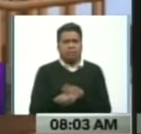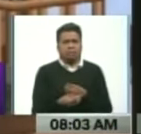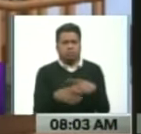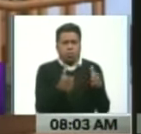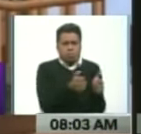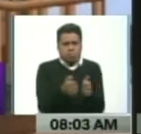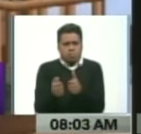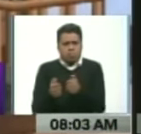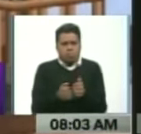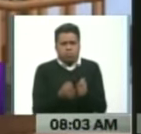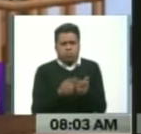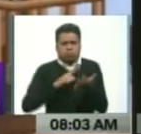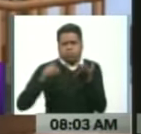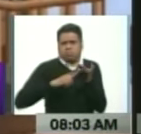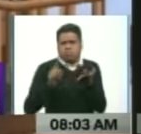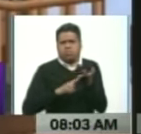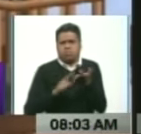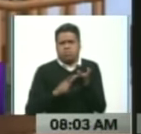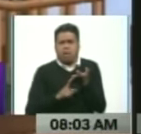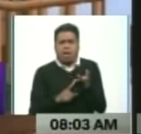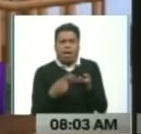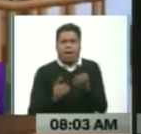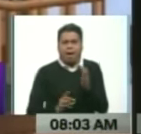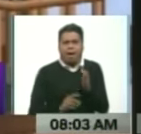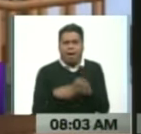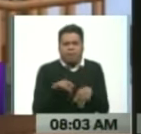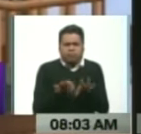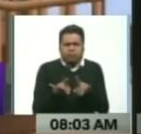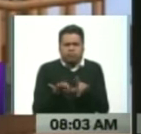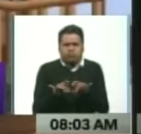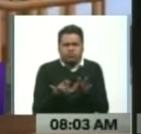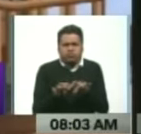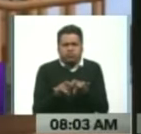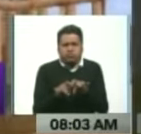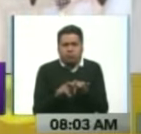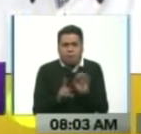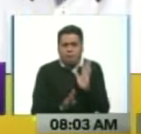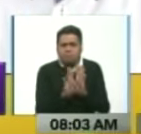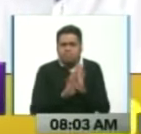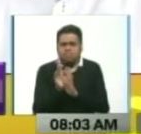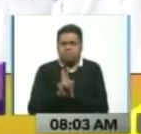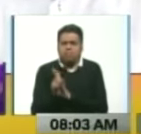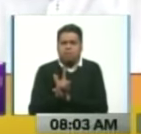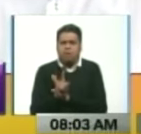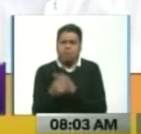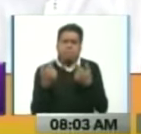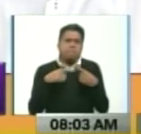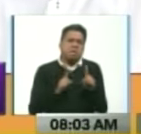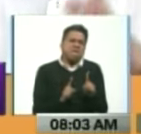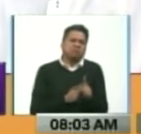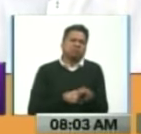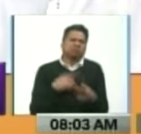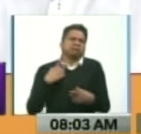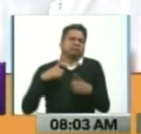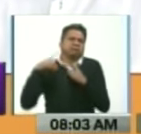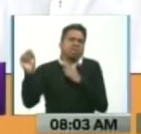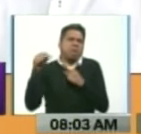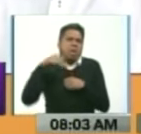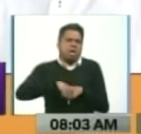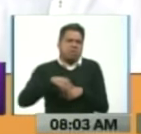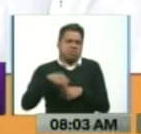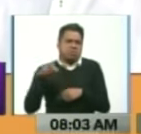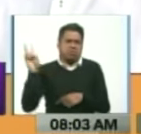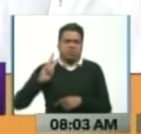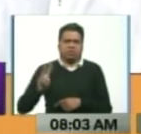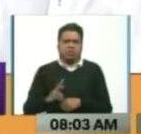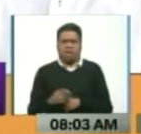videojuegos, quieren trabajar, desarrollando. Pero como no hay alguien que atienda esa necesidad aquí, se terminan yendo del país y trabajando de en